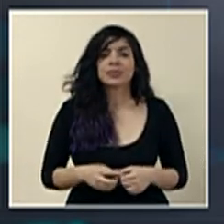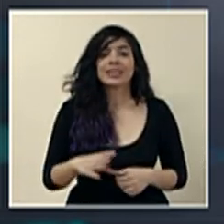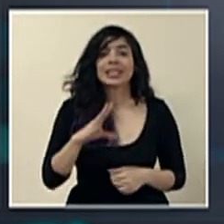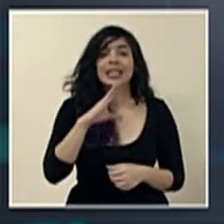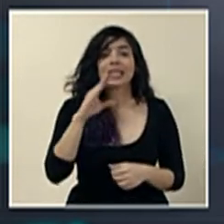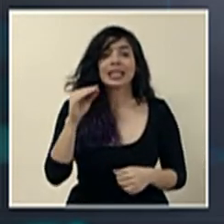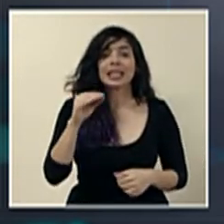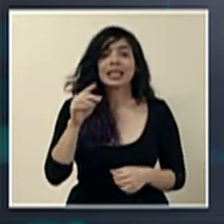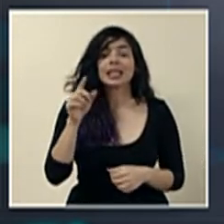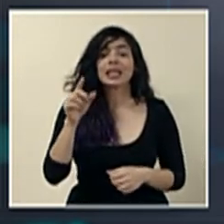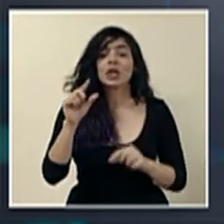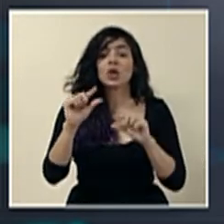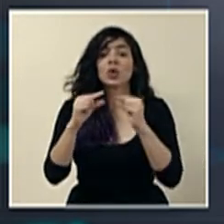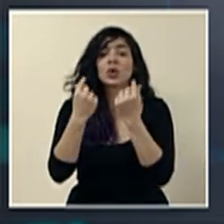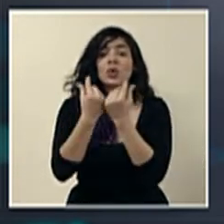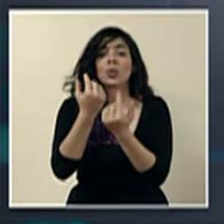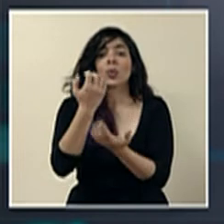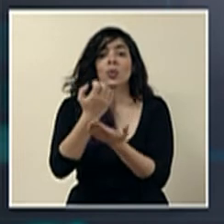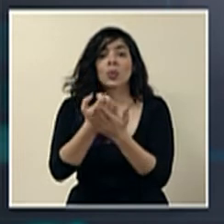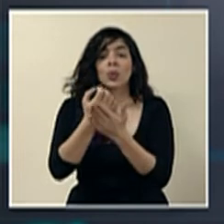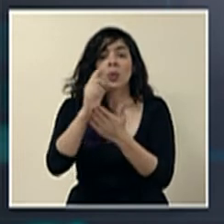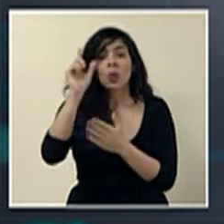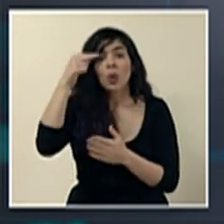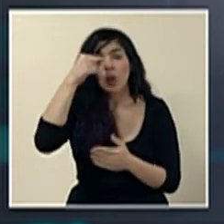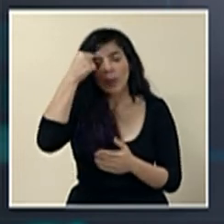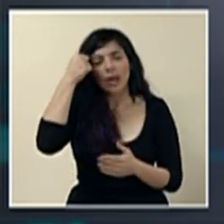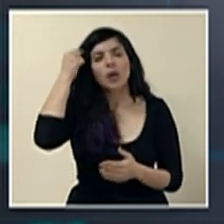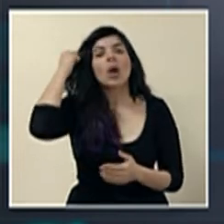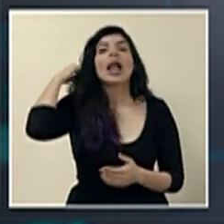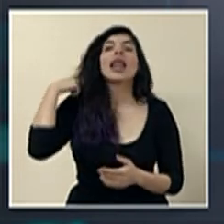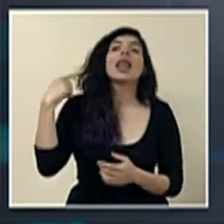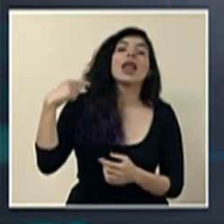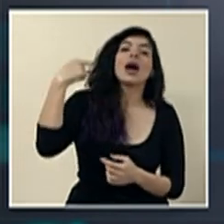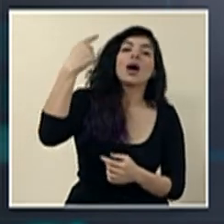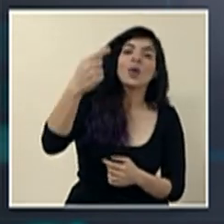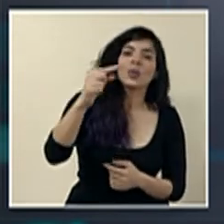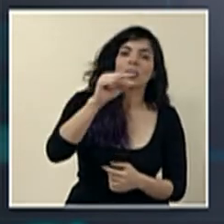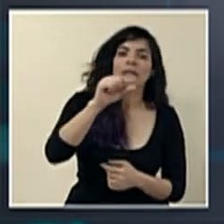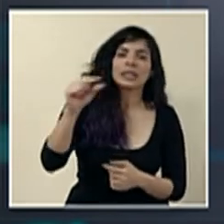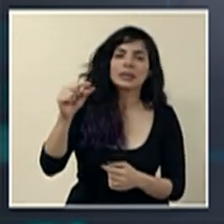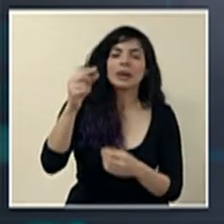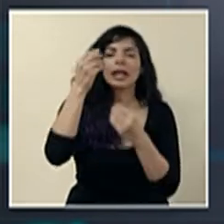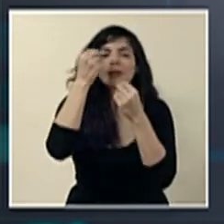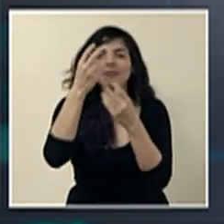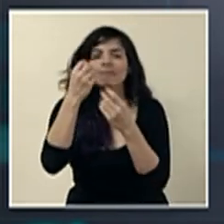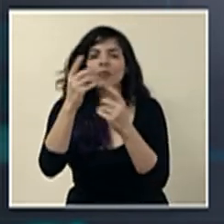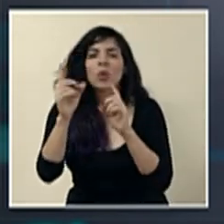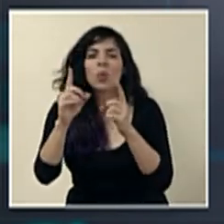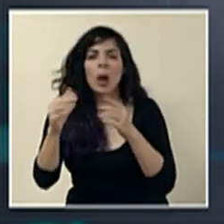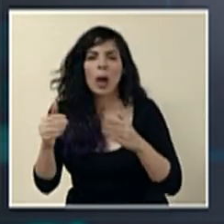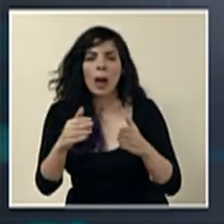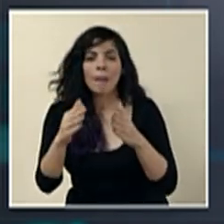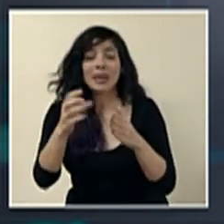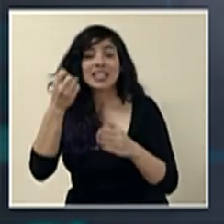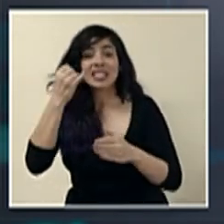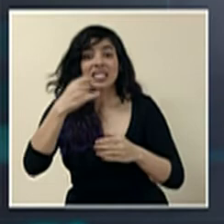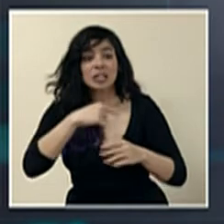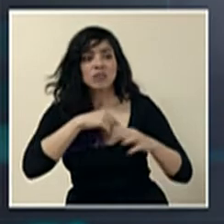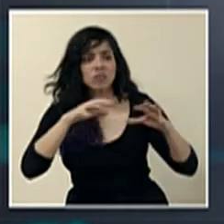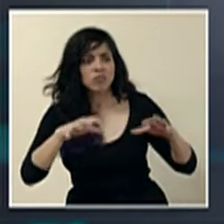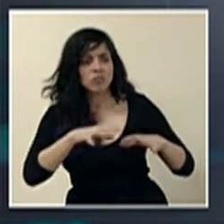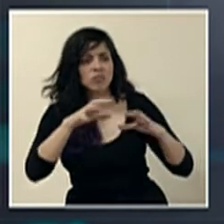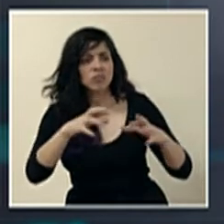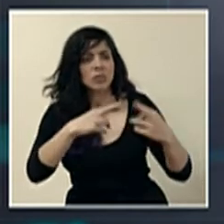el Consejo y el Grupo Económico del Gobierno la semana entrante dará los detalles de esa ruta. Si actuamos con responsabilidad